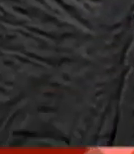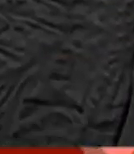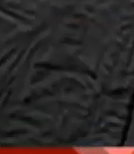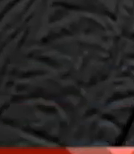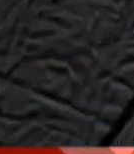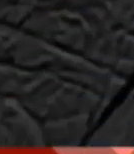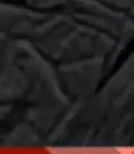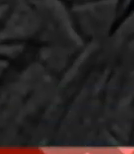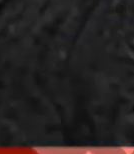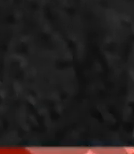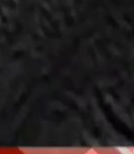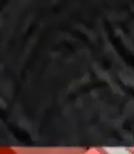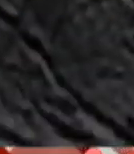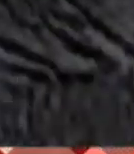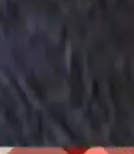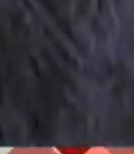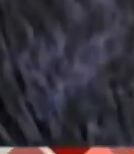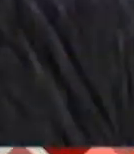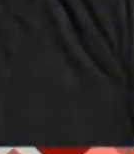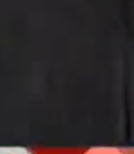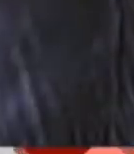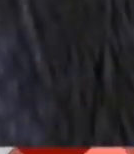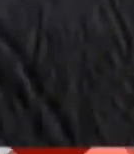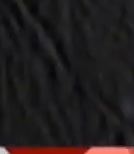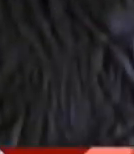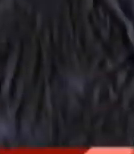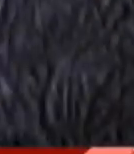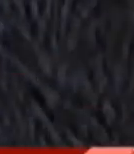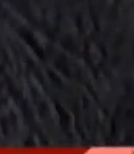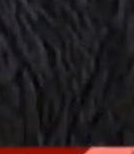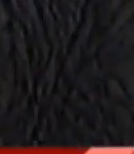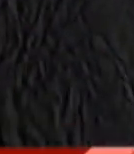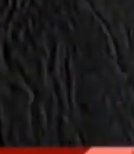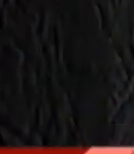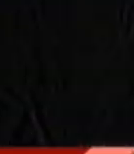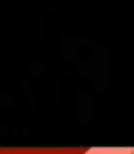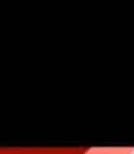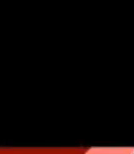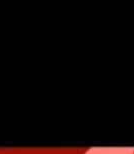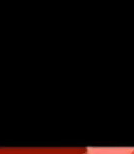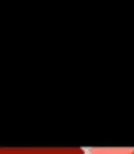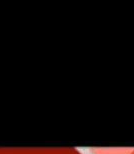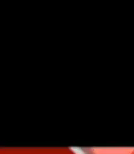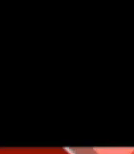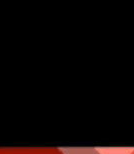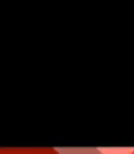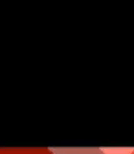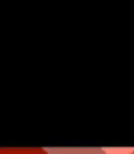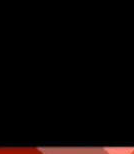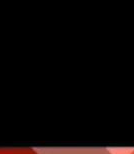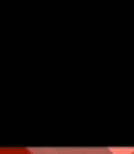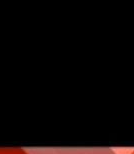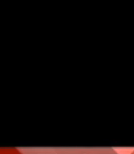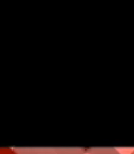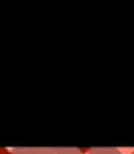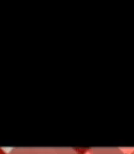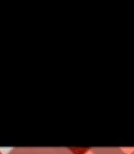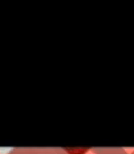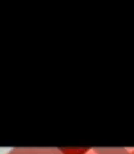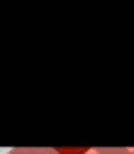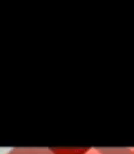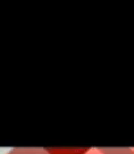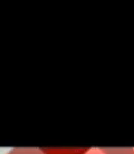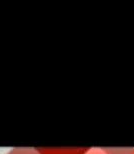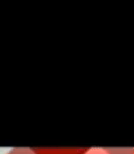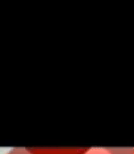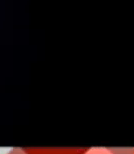Consiste en un radio de onda submilimétrica capaz de estudiar la composición de los géiseres de la luna de